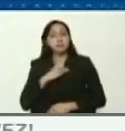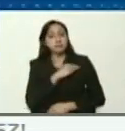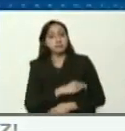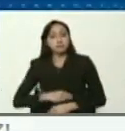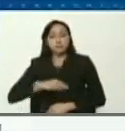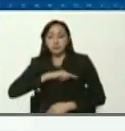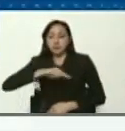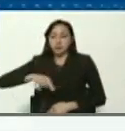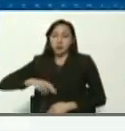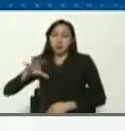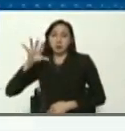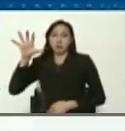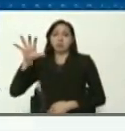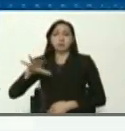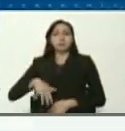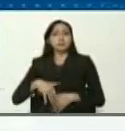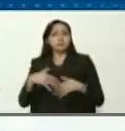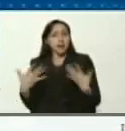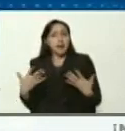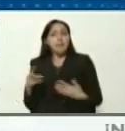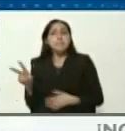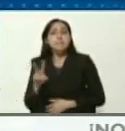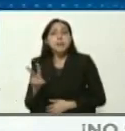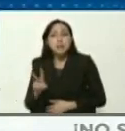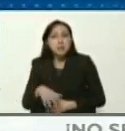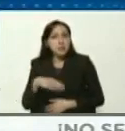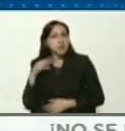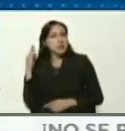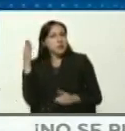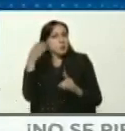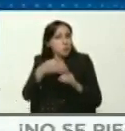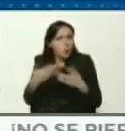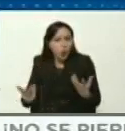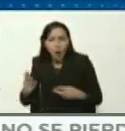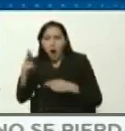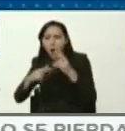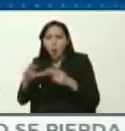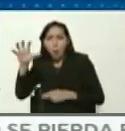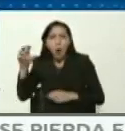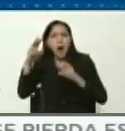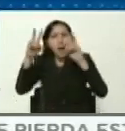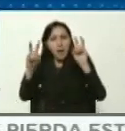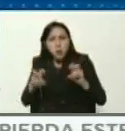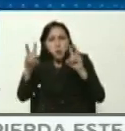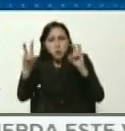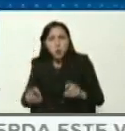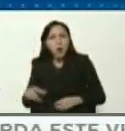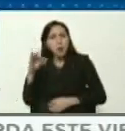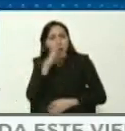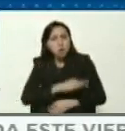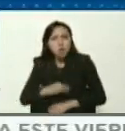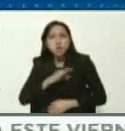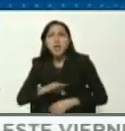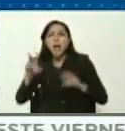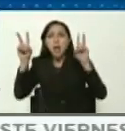nuestra patria. ¿Cuál es la misión de Venezuela? Construir una patria nueva, una sociedad